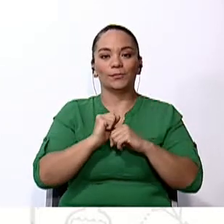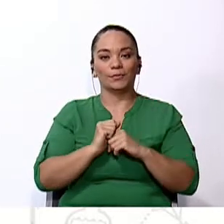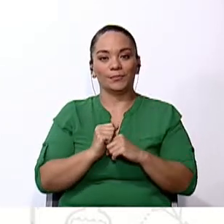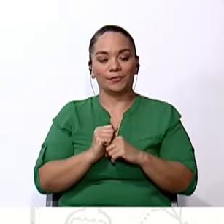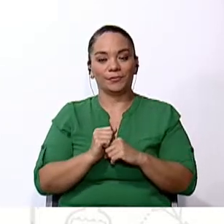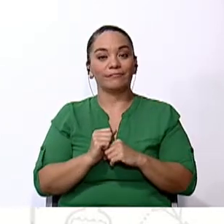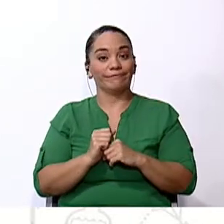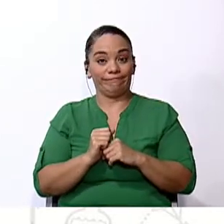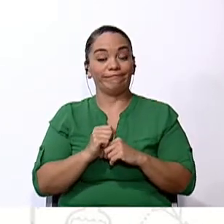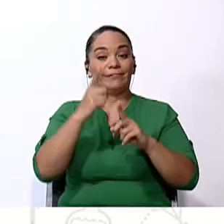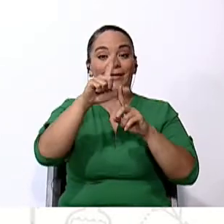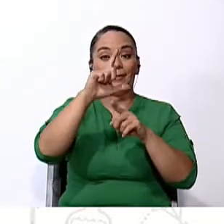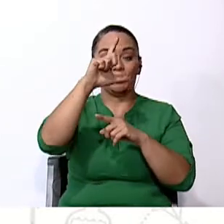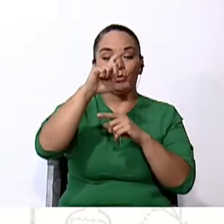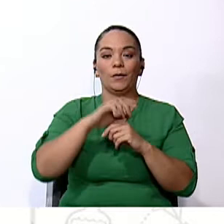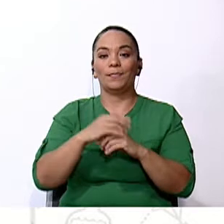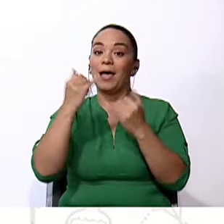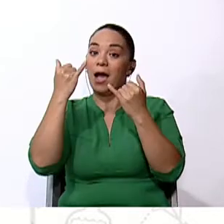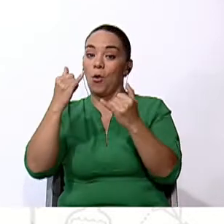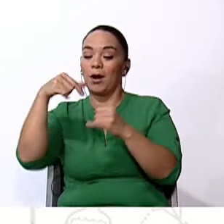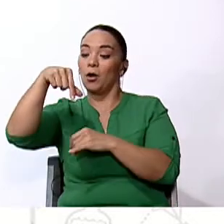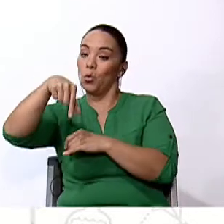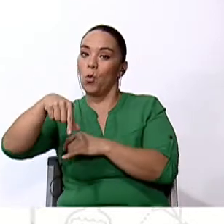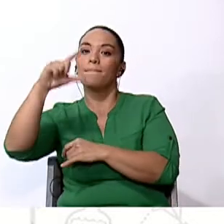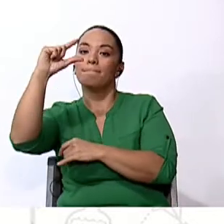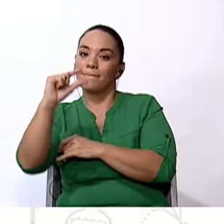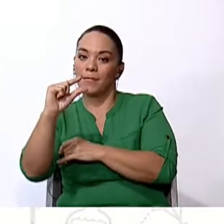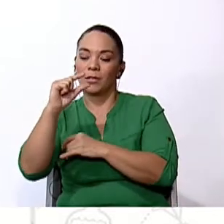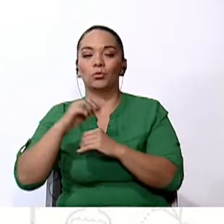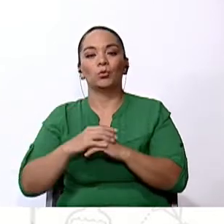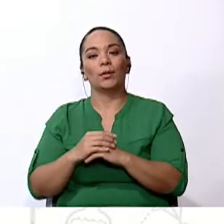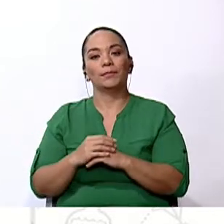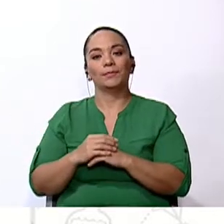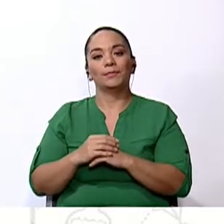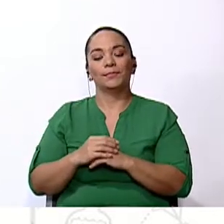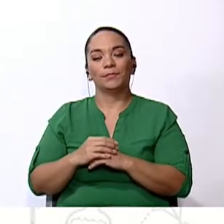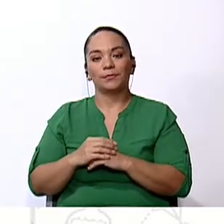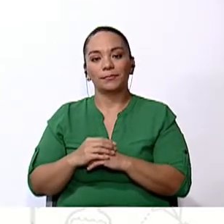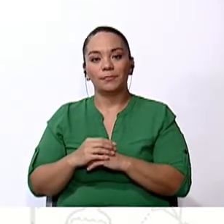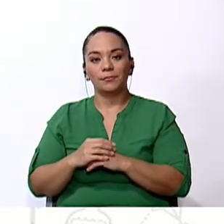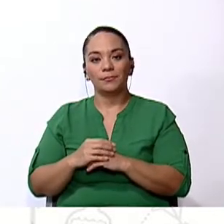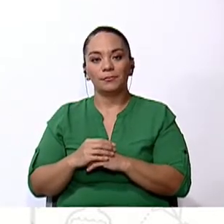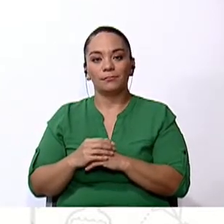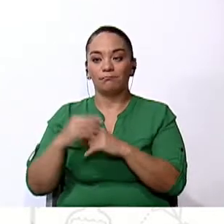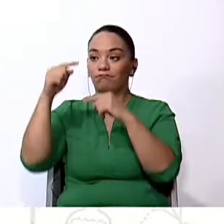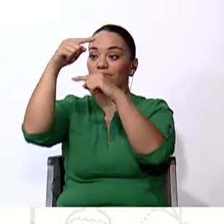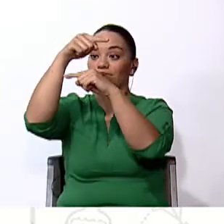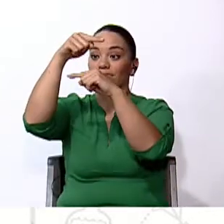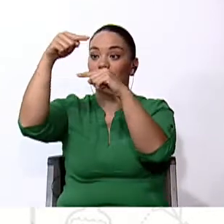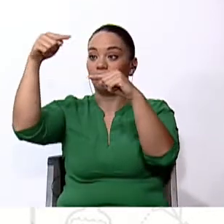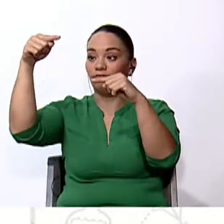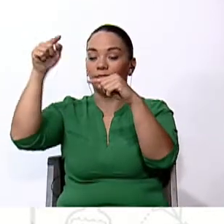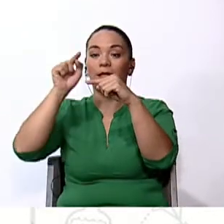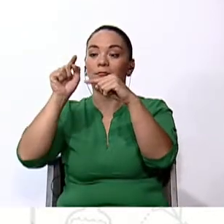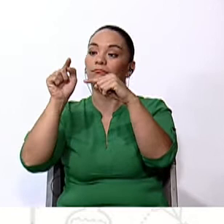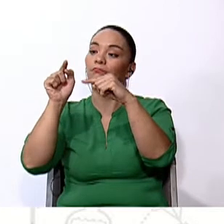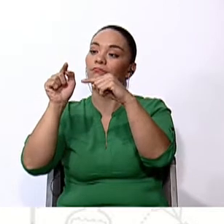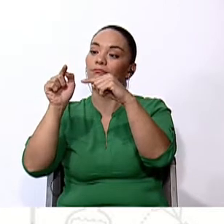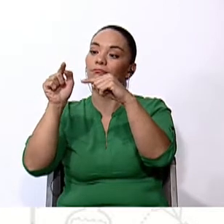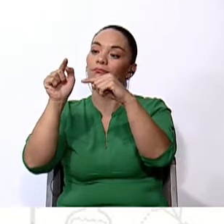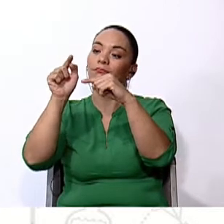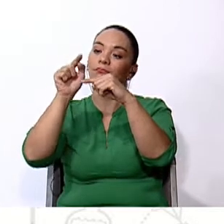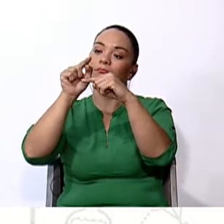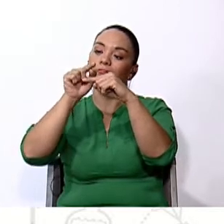hacer la mayúscula. Ahora vamos a hacer la minúscula. Un círculo e iniciando desde